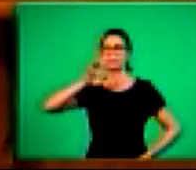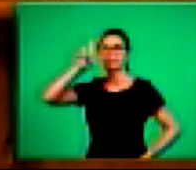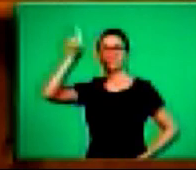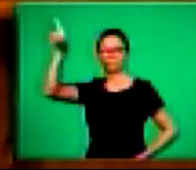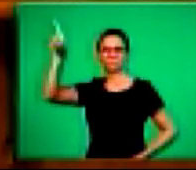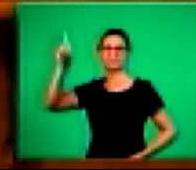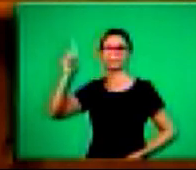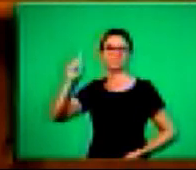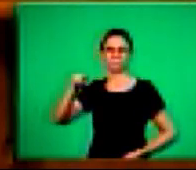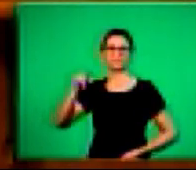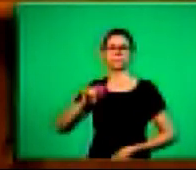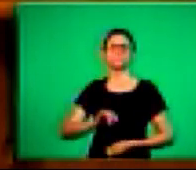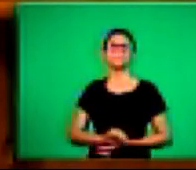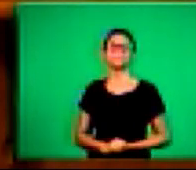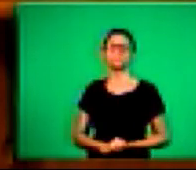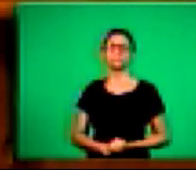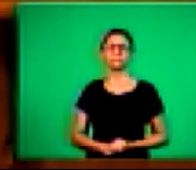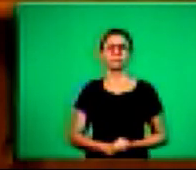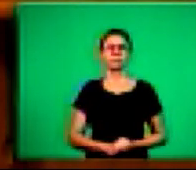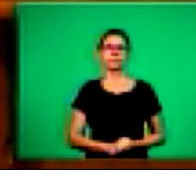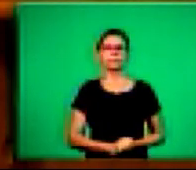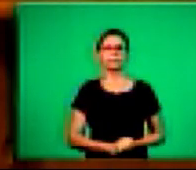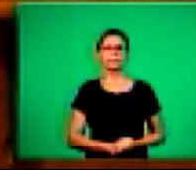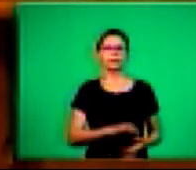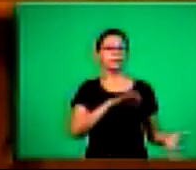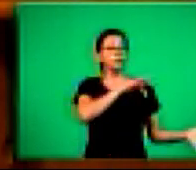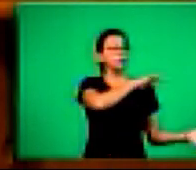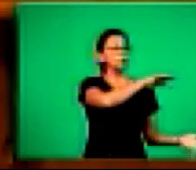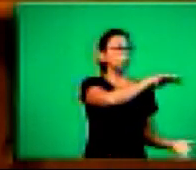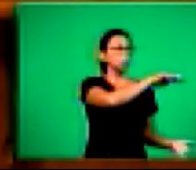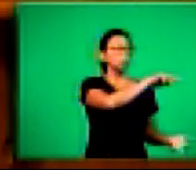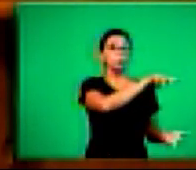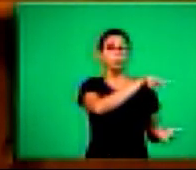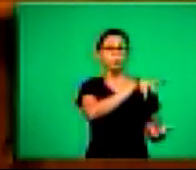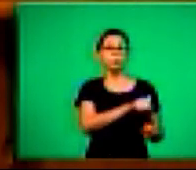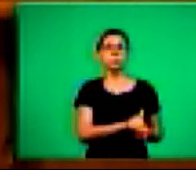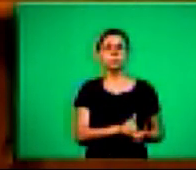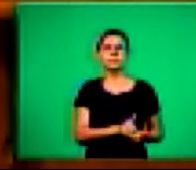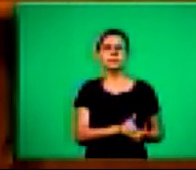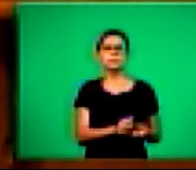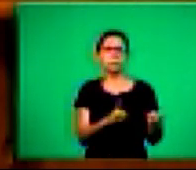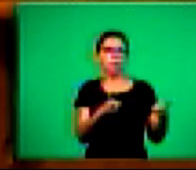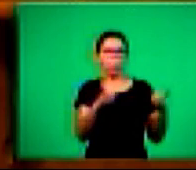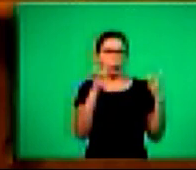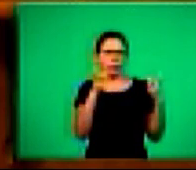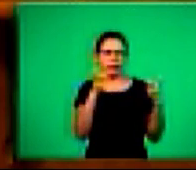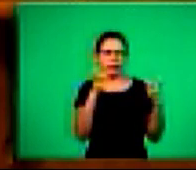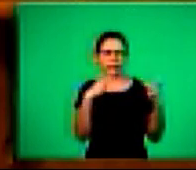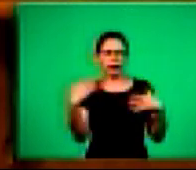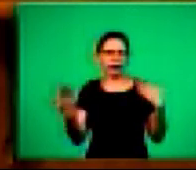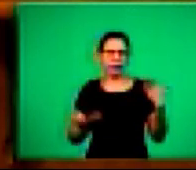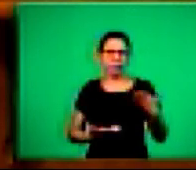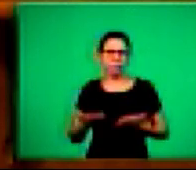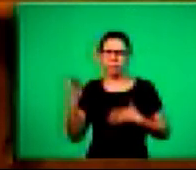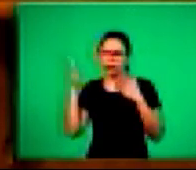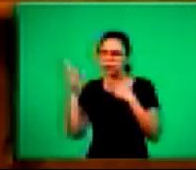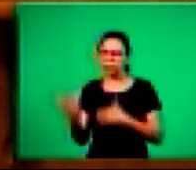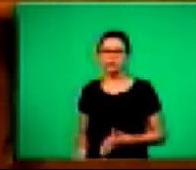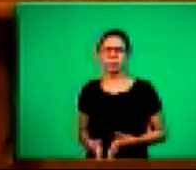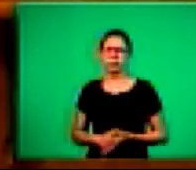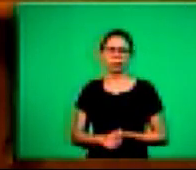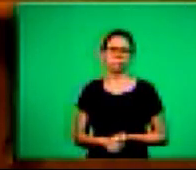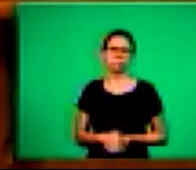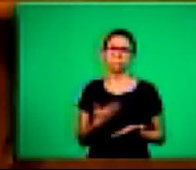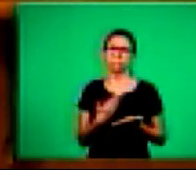el mundo que está allí él va a identificar a la iglesia fiel no adelanta ser cristiano cristiano